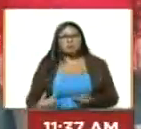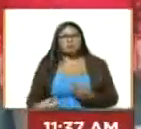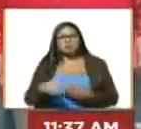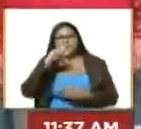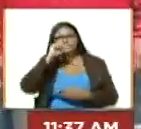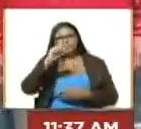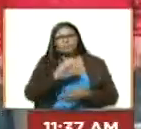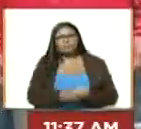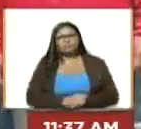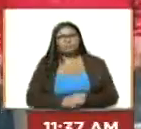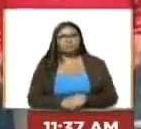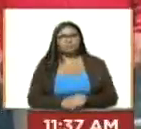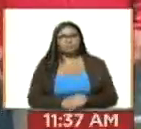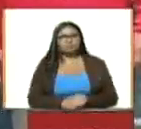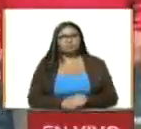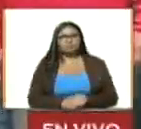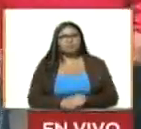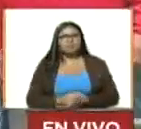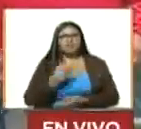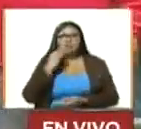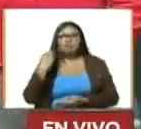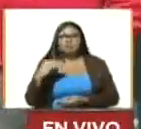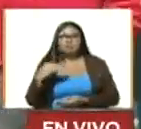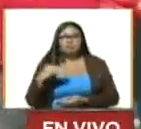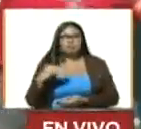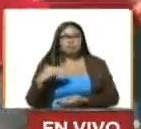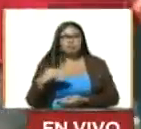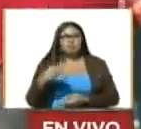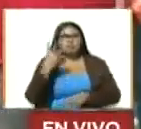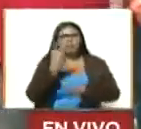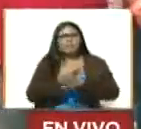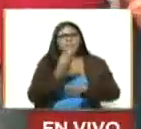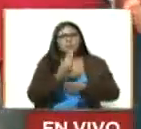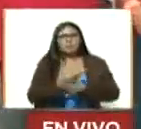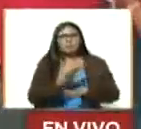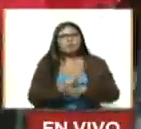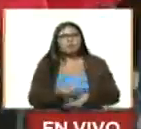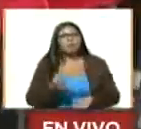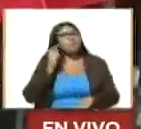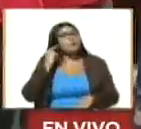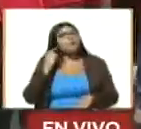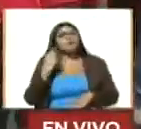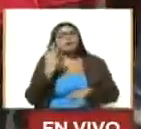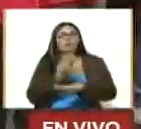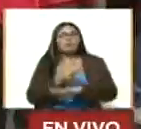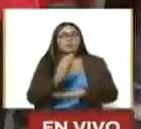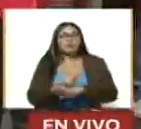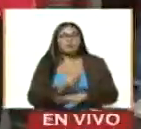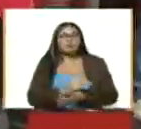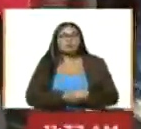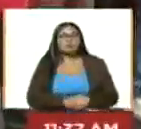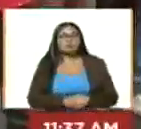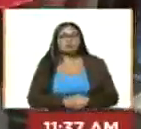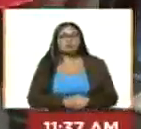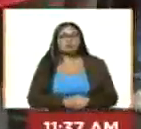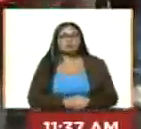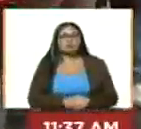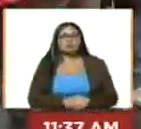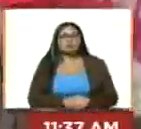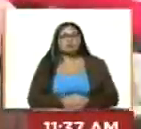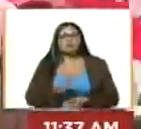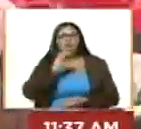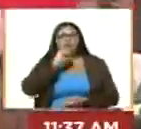Maduro, con la juventud de Monagas, con las mujeres de Monagas, con los